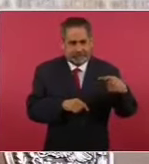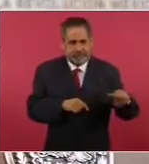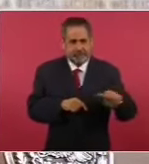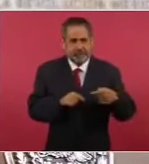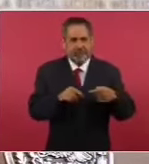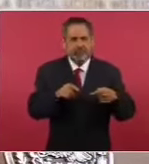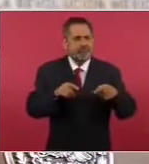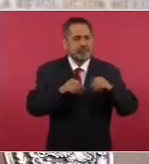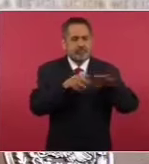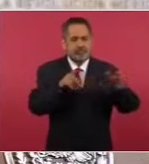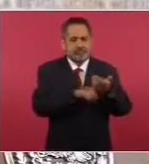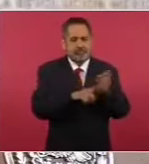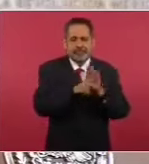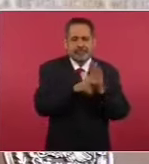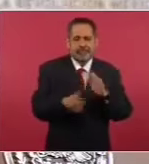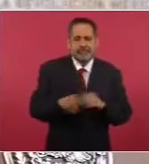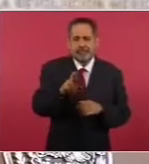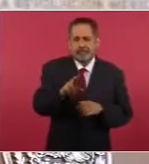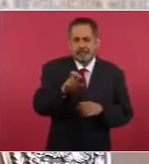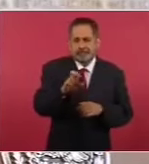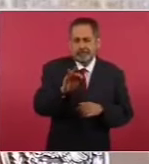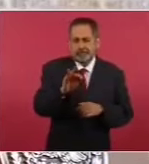las ocho columnas de Reforma.